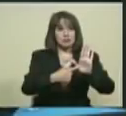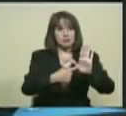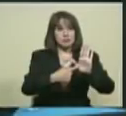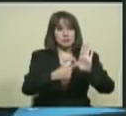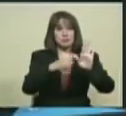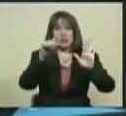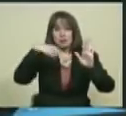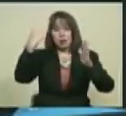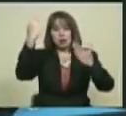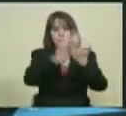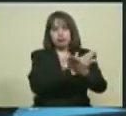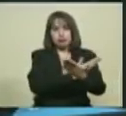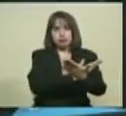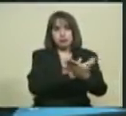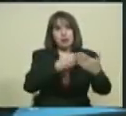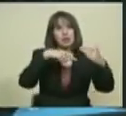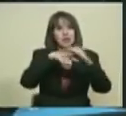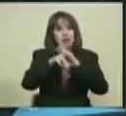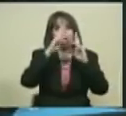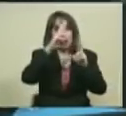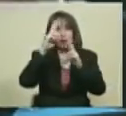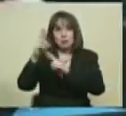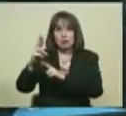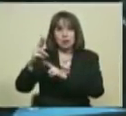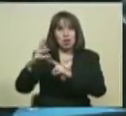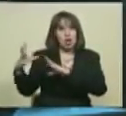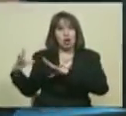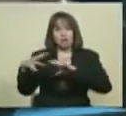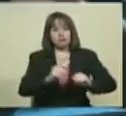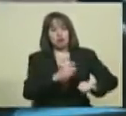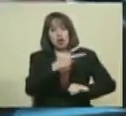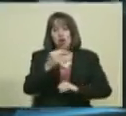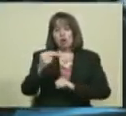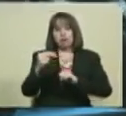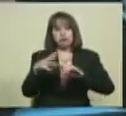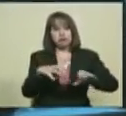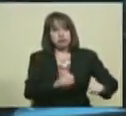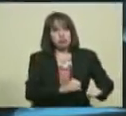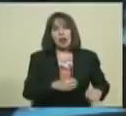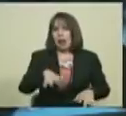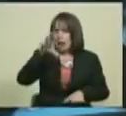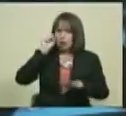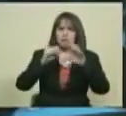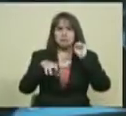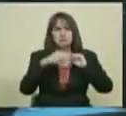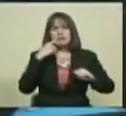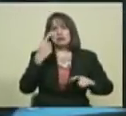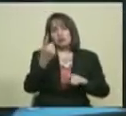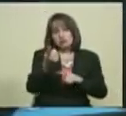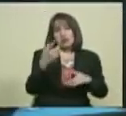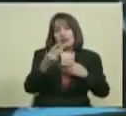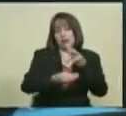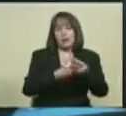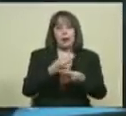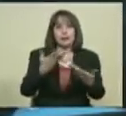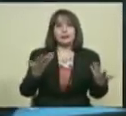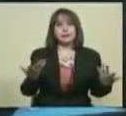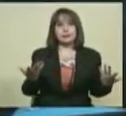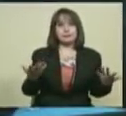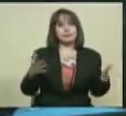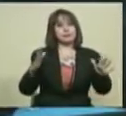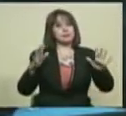Y luego le quitaron dentro del respeto al principio de no intervención. Y es que también lo entiendo si me pongo en el lugar de ustedes.